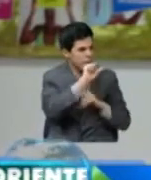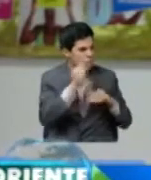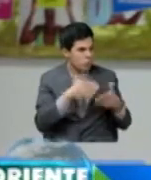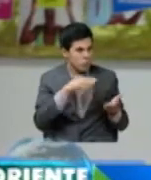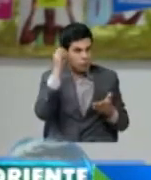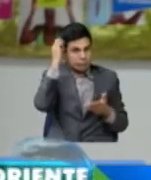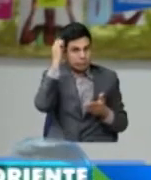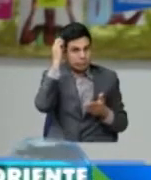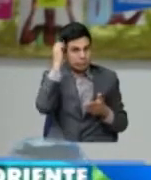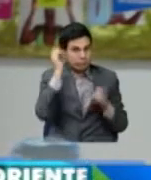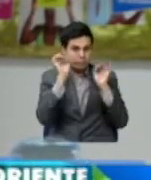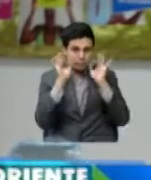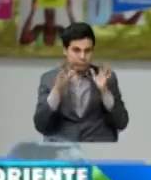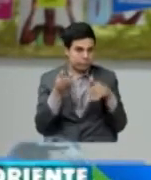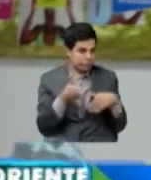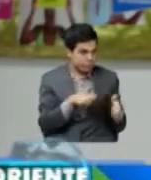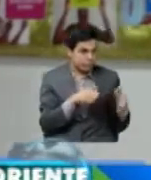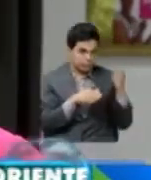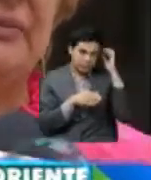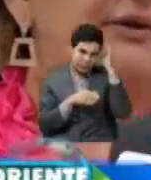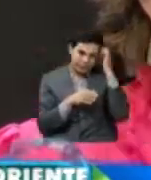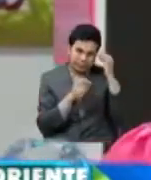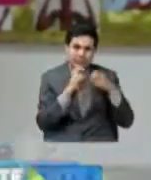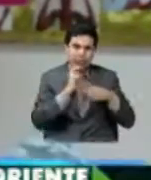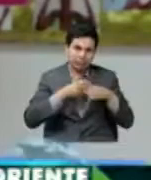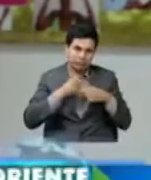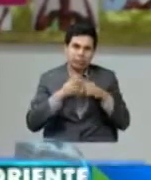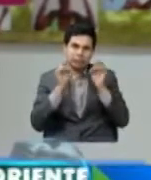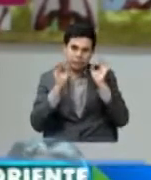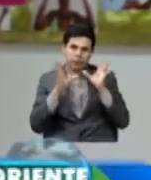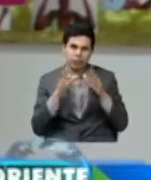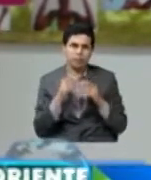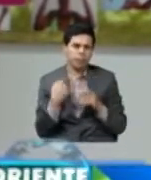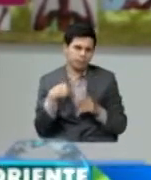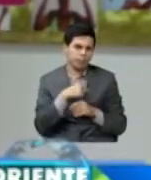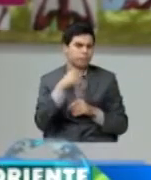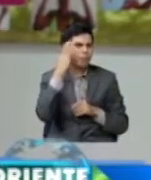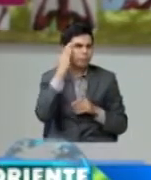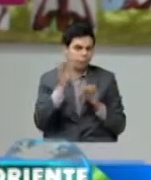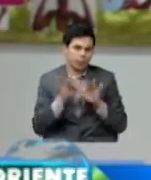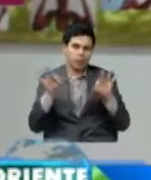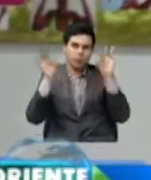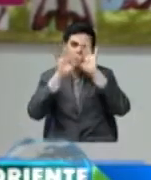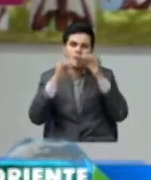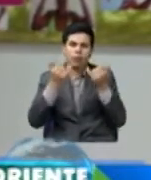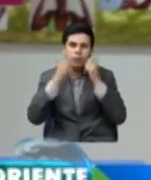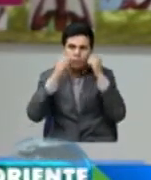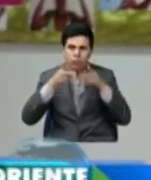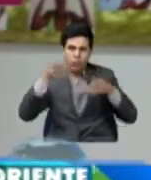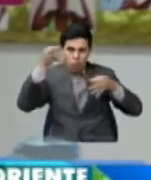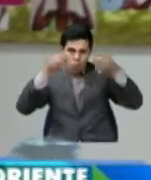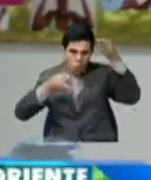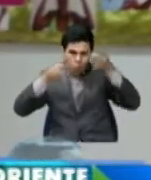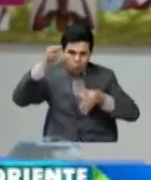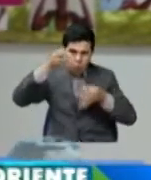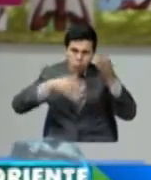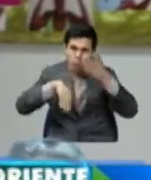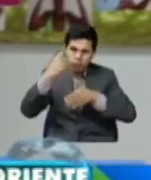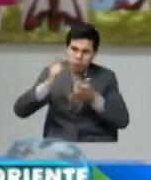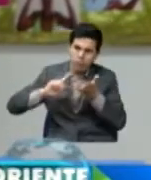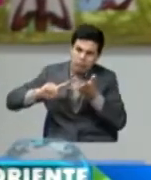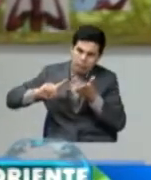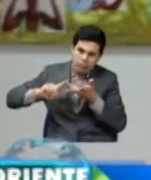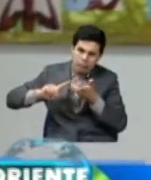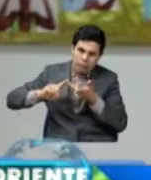delito. Es un agravante. Eso es importante, que los jueces penales empiecen a